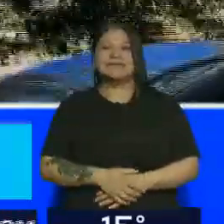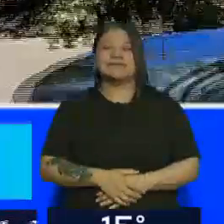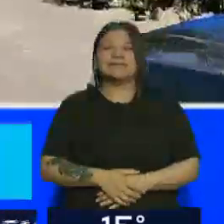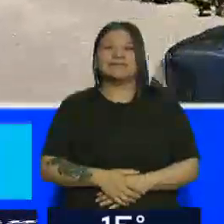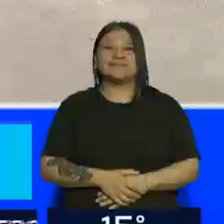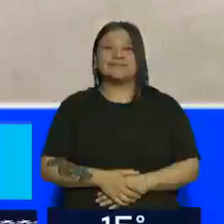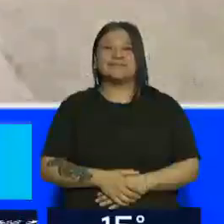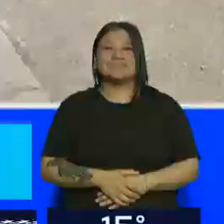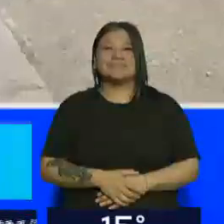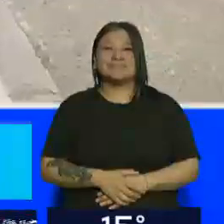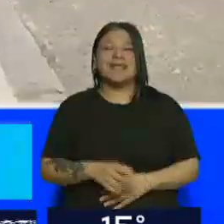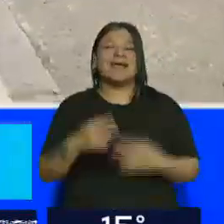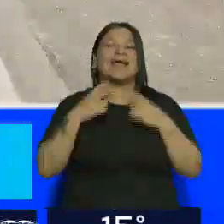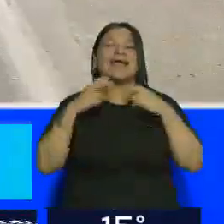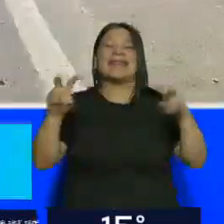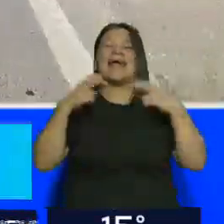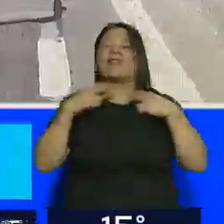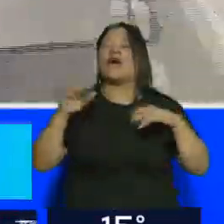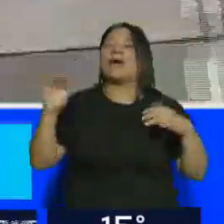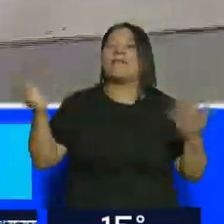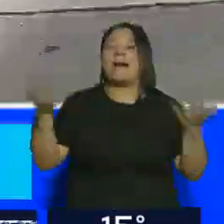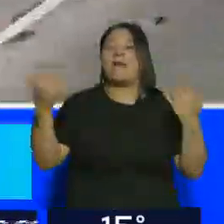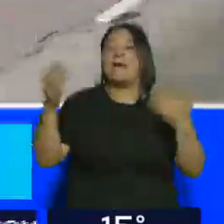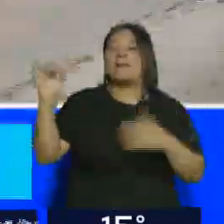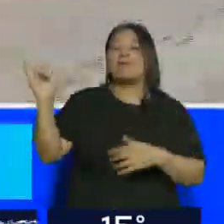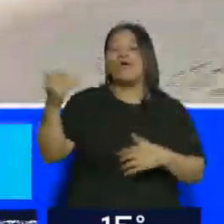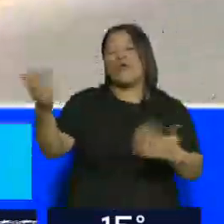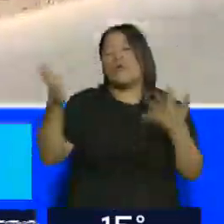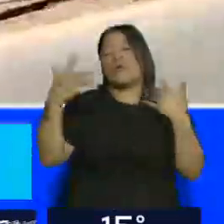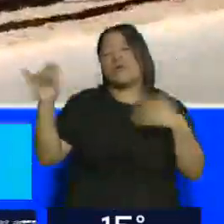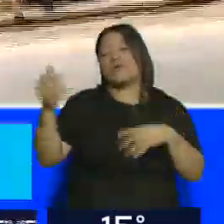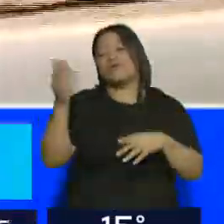Sí, sí, están todos gritando, dale campeón. Todos festejando.